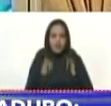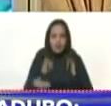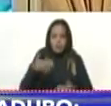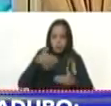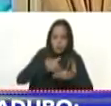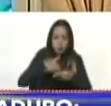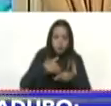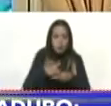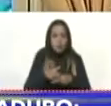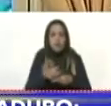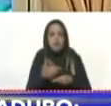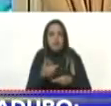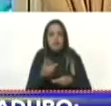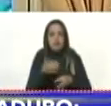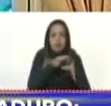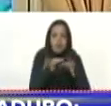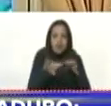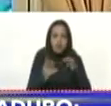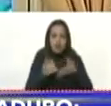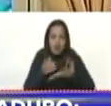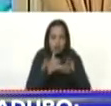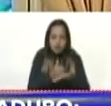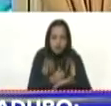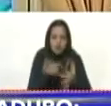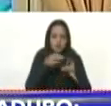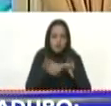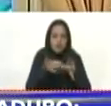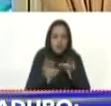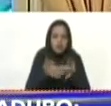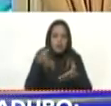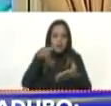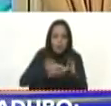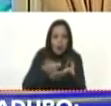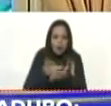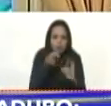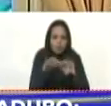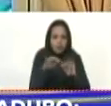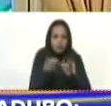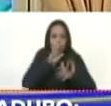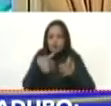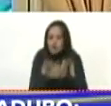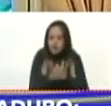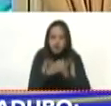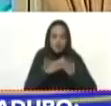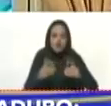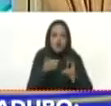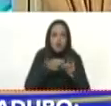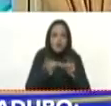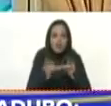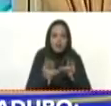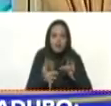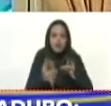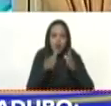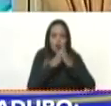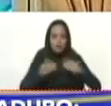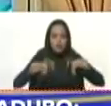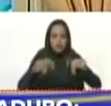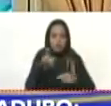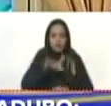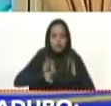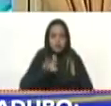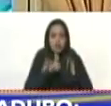Petro, créditos en Petro, pago en Petro, todo en Petro. Petrolizar el Banco de Venezuela,